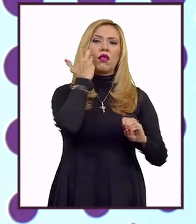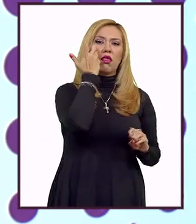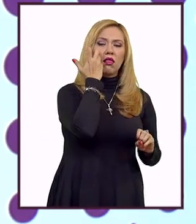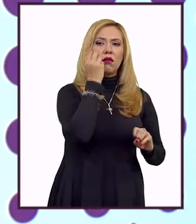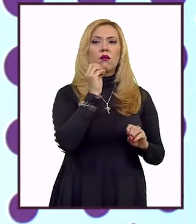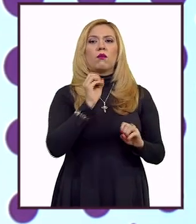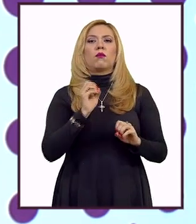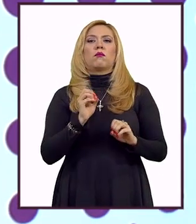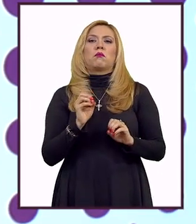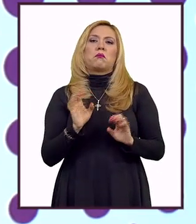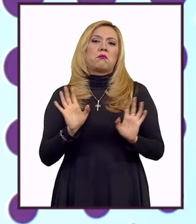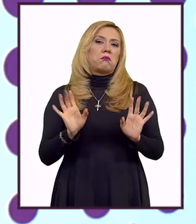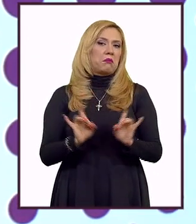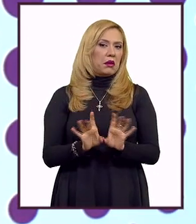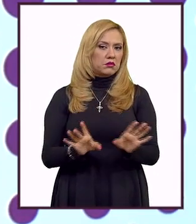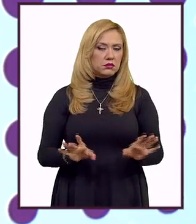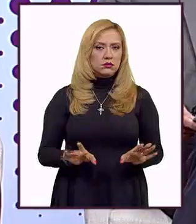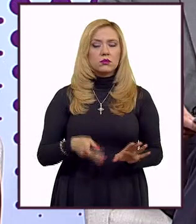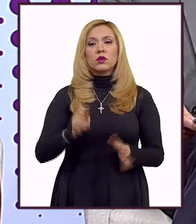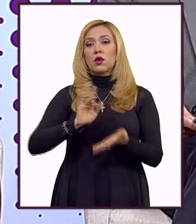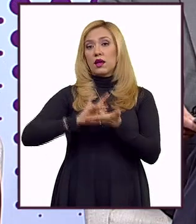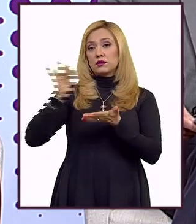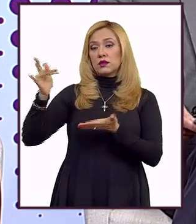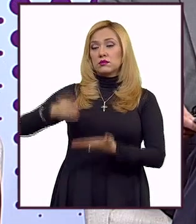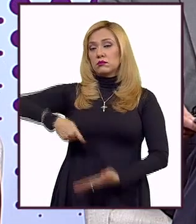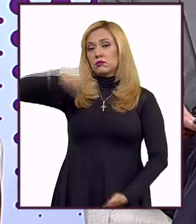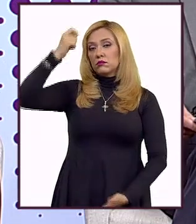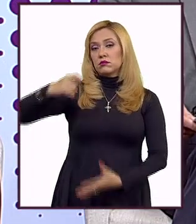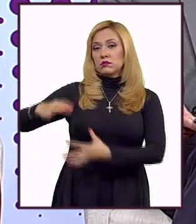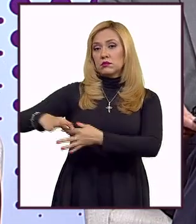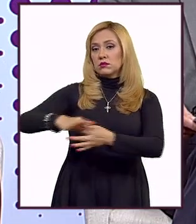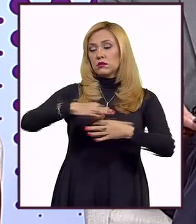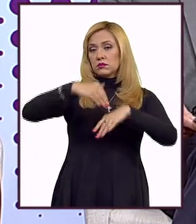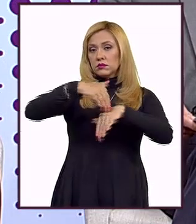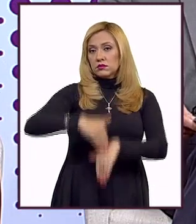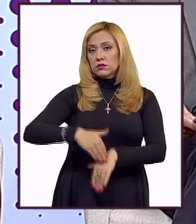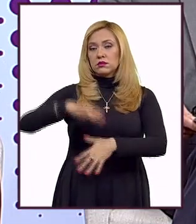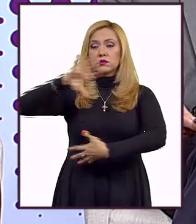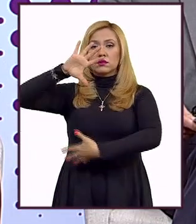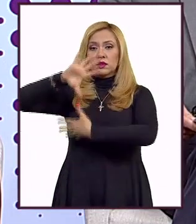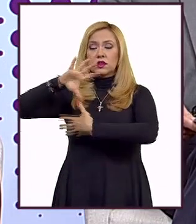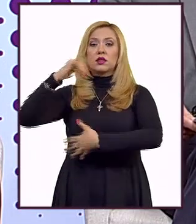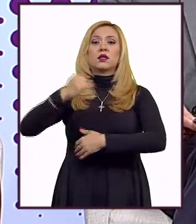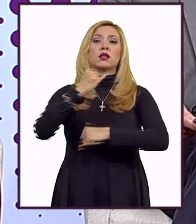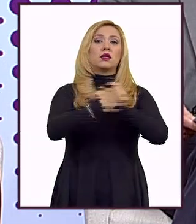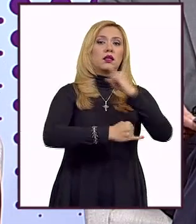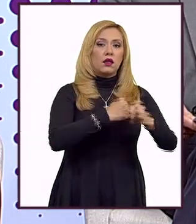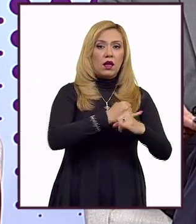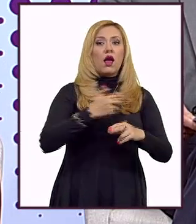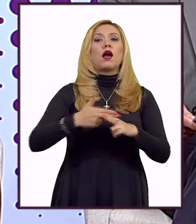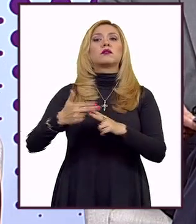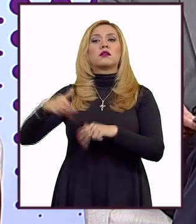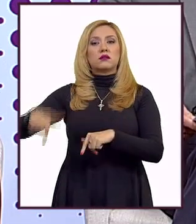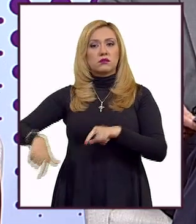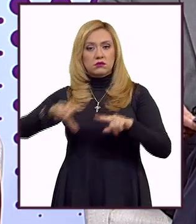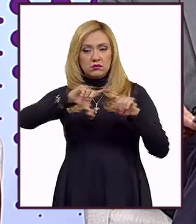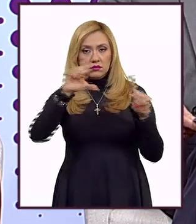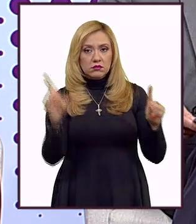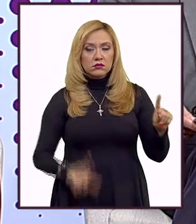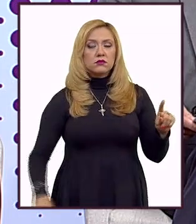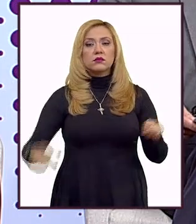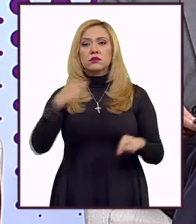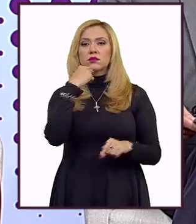Sin embargo, ha sido gracias a la jurisprudencia, tanto la interamericana como la internacional e incluso la nacional, que se ha determinado, por